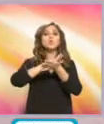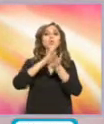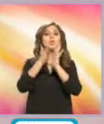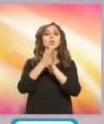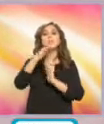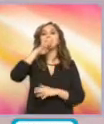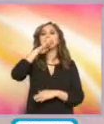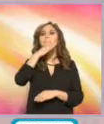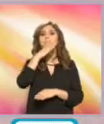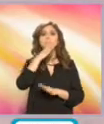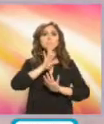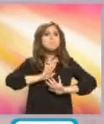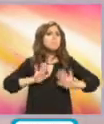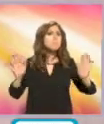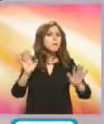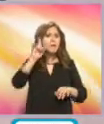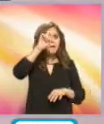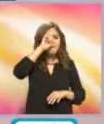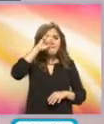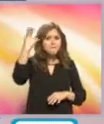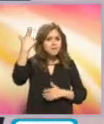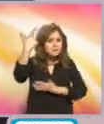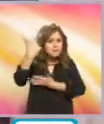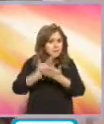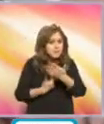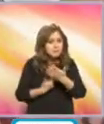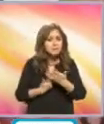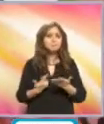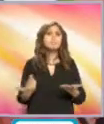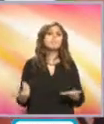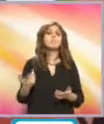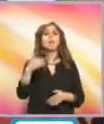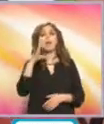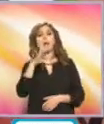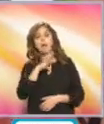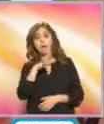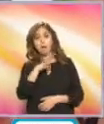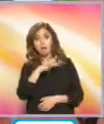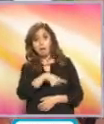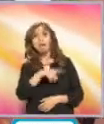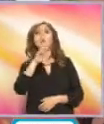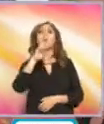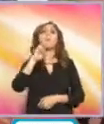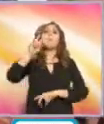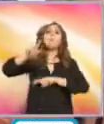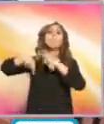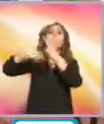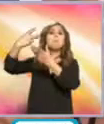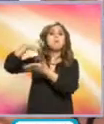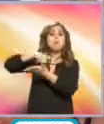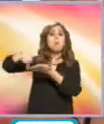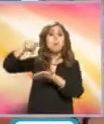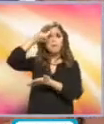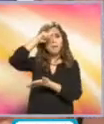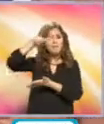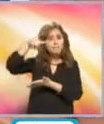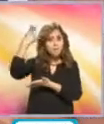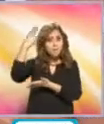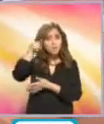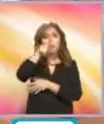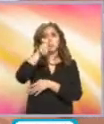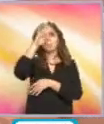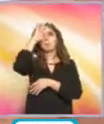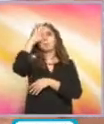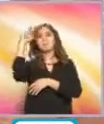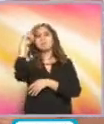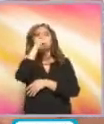decías, chef. sencillo. Me Todos parece estos fácil. ingredientes o los tenemos o los conseguimos fácil. Claro, sí, no es algo complicado. Así Claro, es lo que correcto. decías,